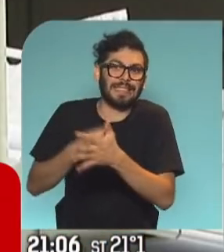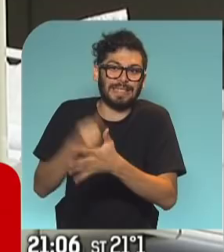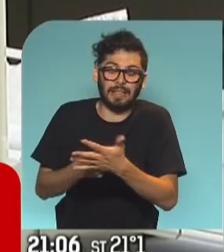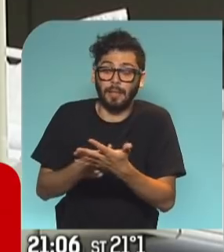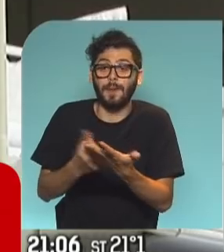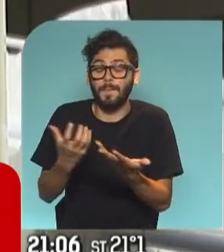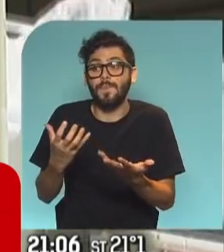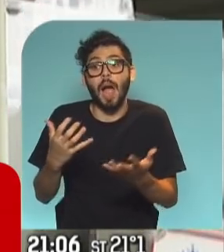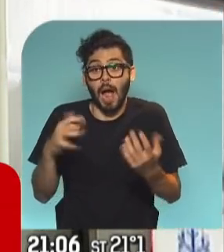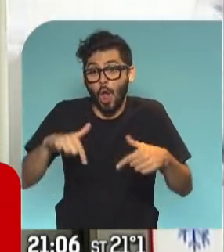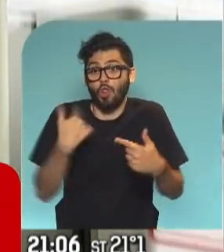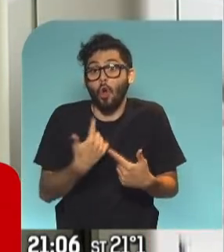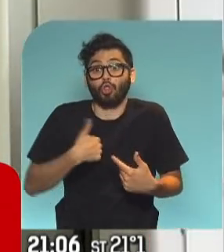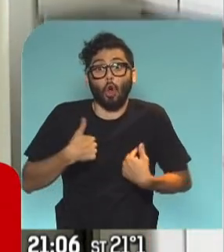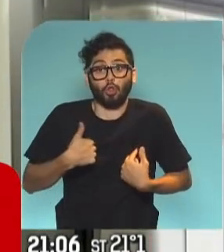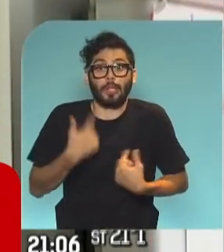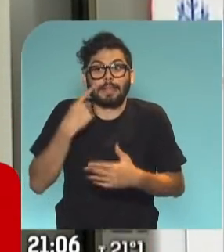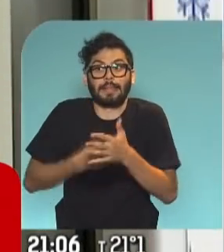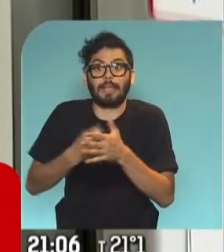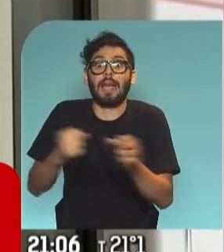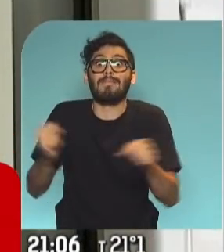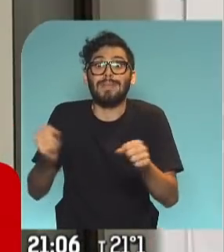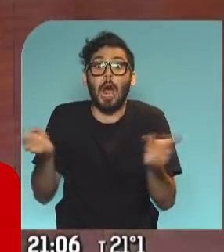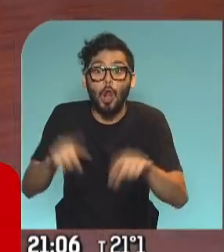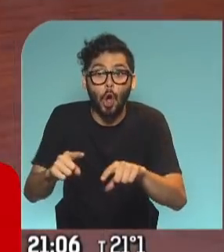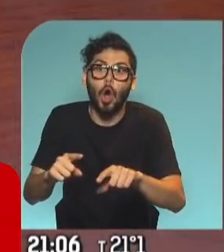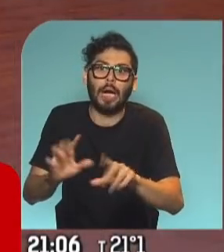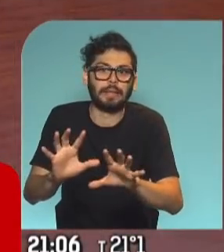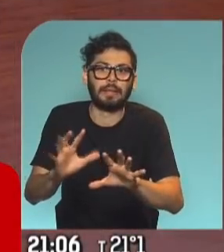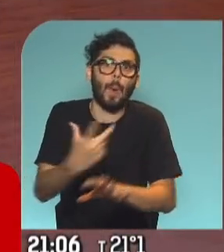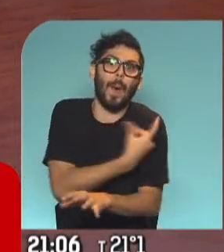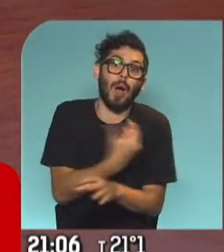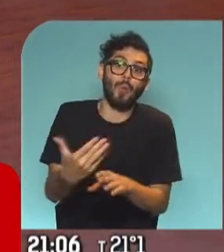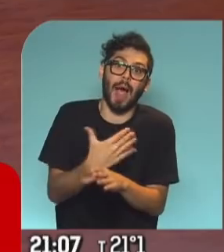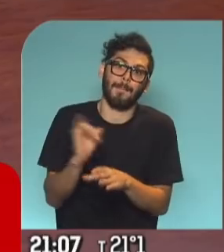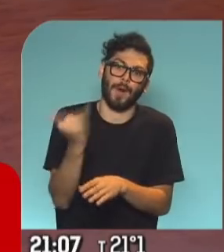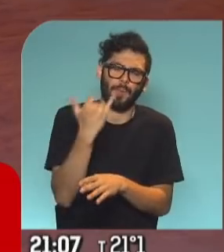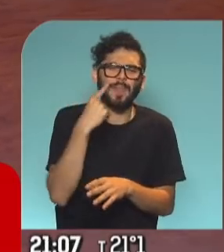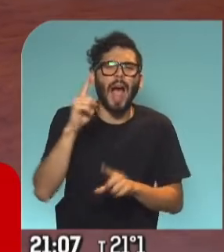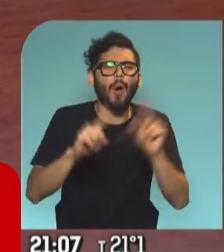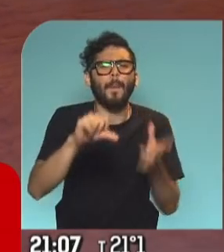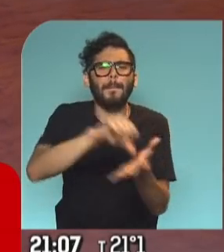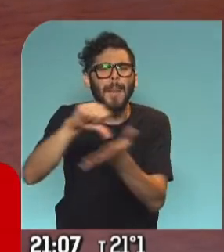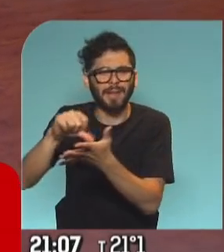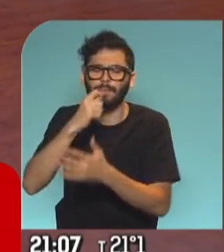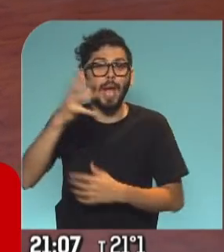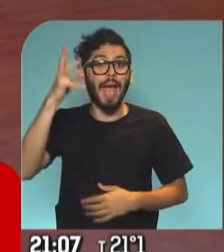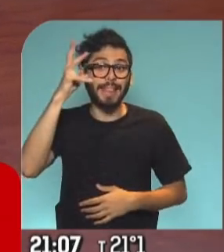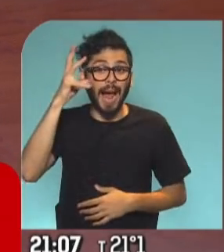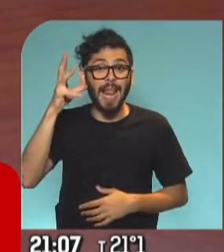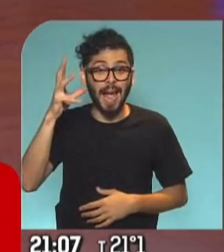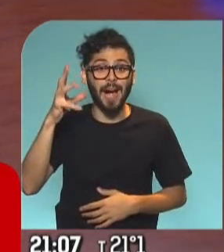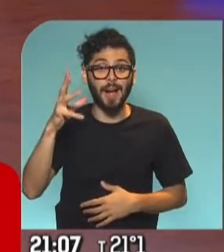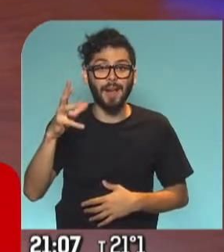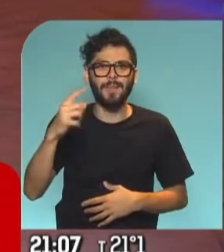evitar. Fíjese usted qué es lo que ha pasado en algunos países en los cuales tenemos, fíjese, Italia, ¿sí?